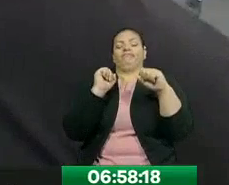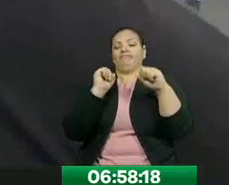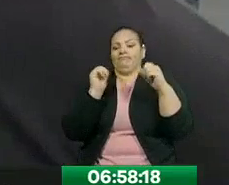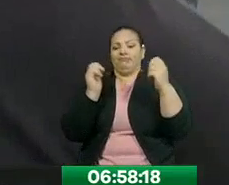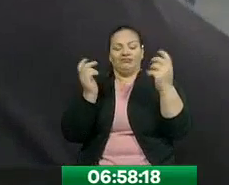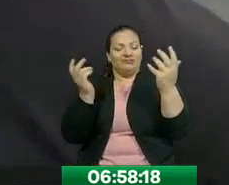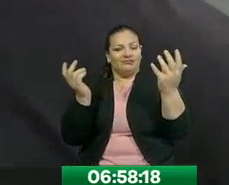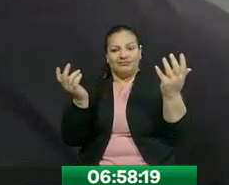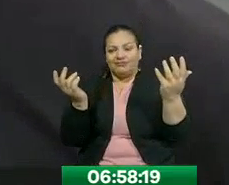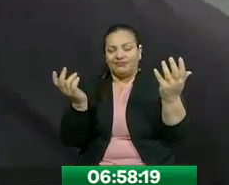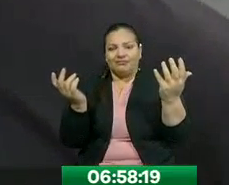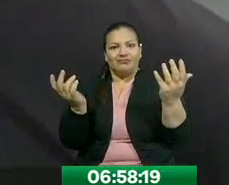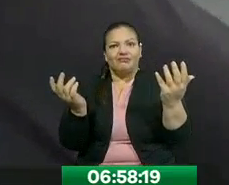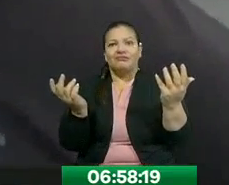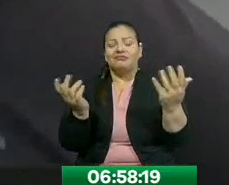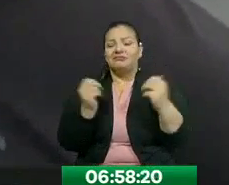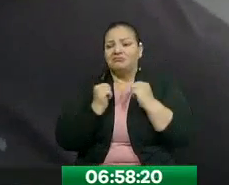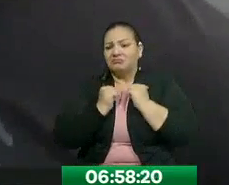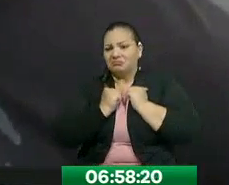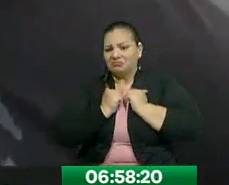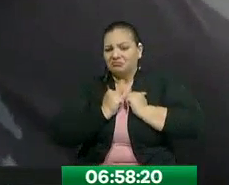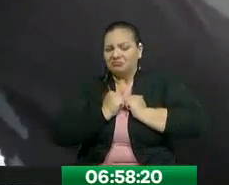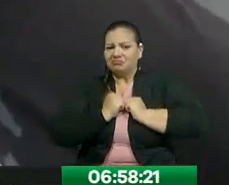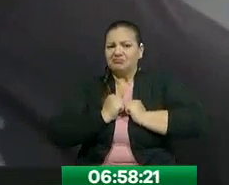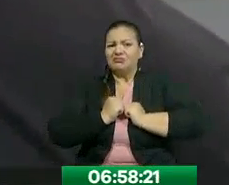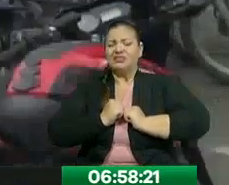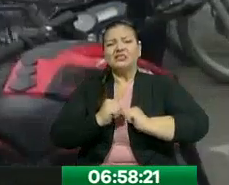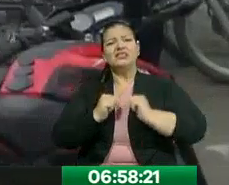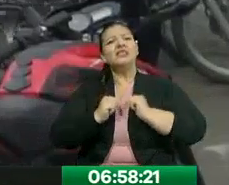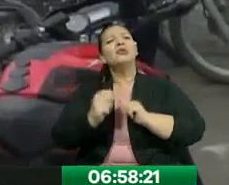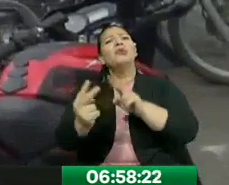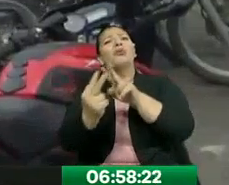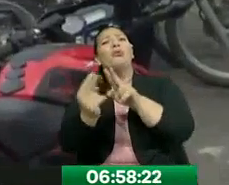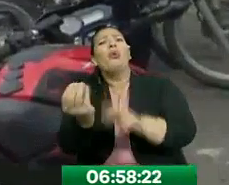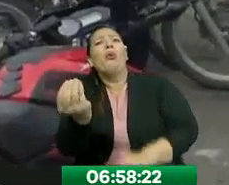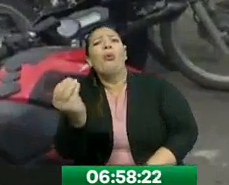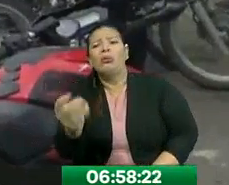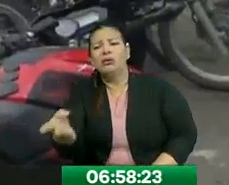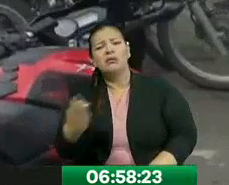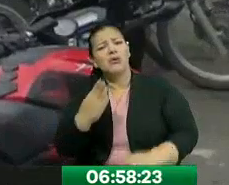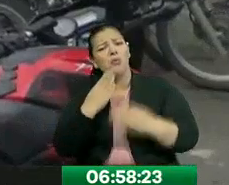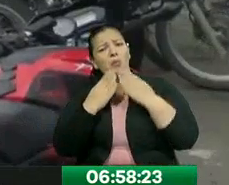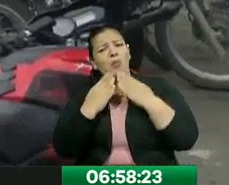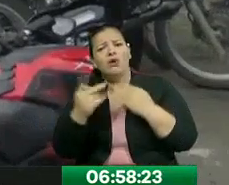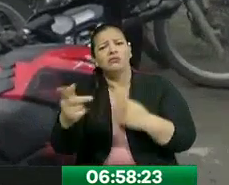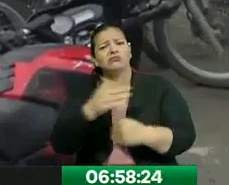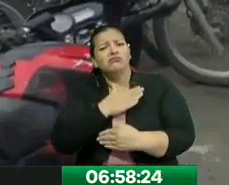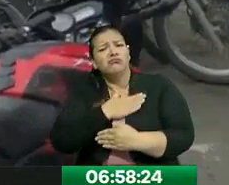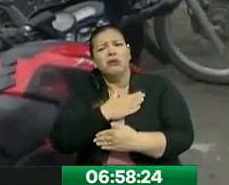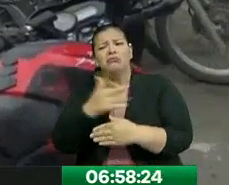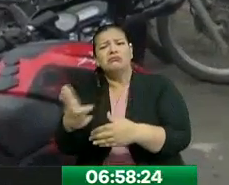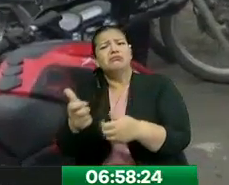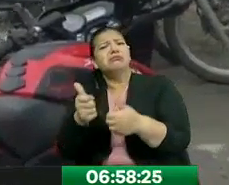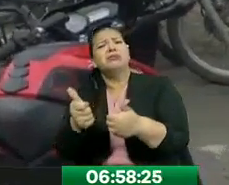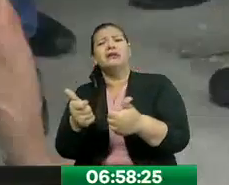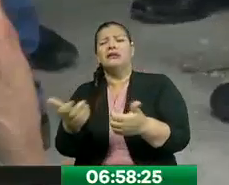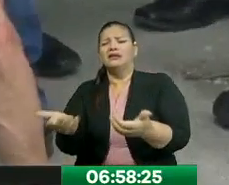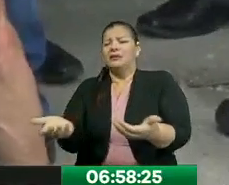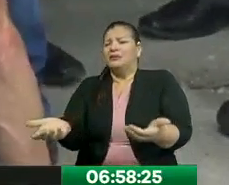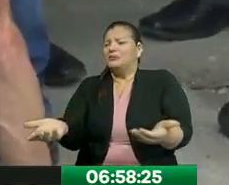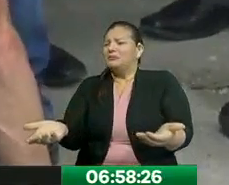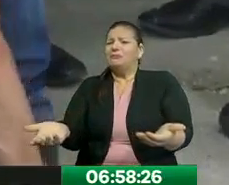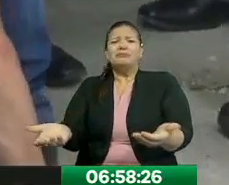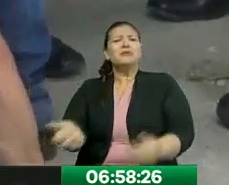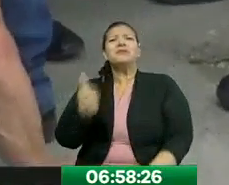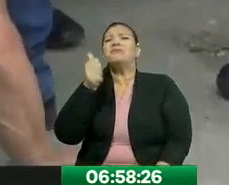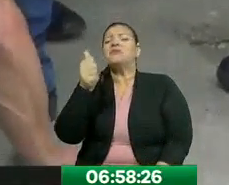verdad que estamos un poco entristecidos porque una calidad de persona. Familiares y conocidos del occiso aún no se explican por qué se